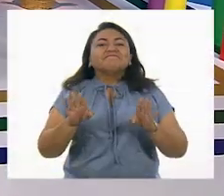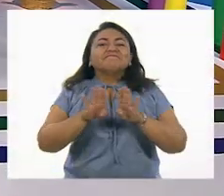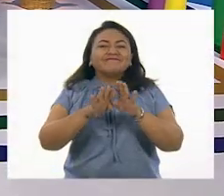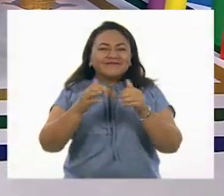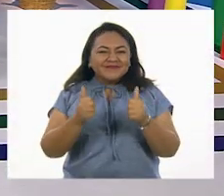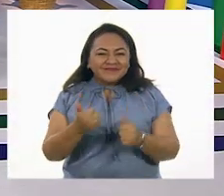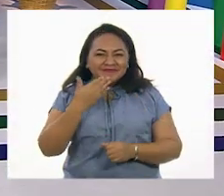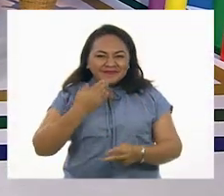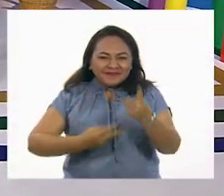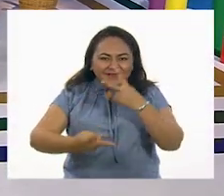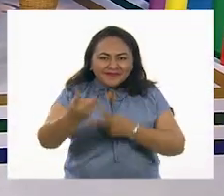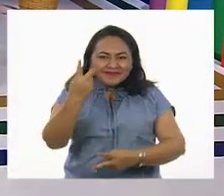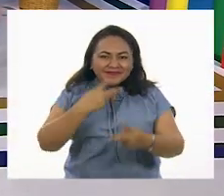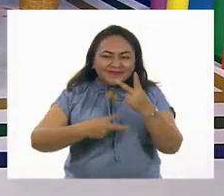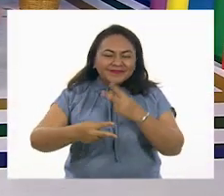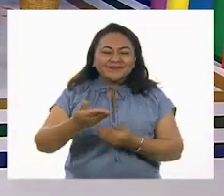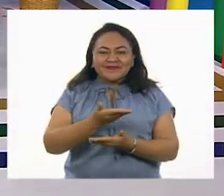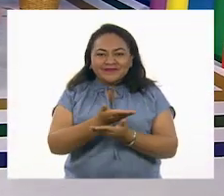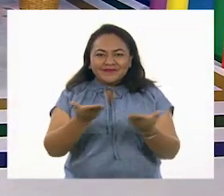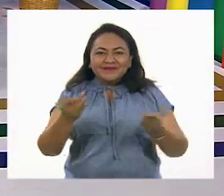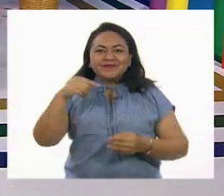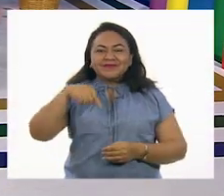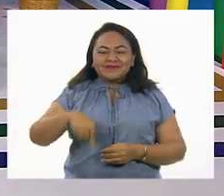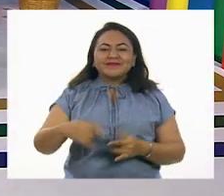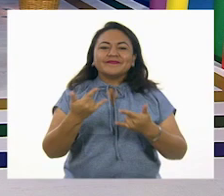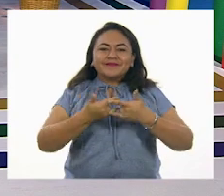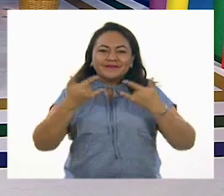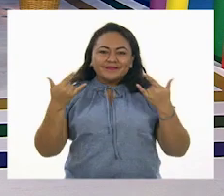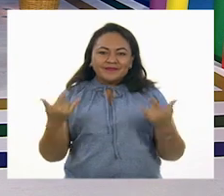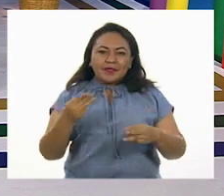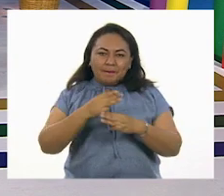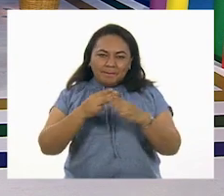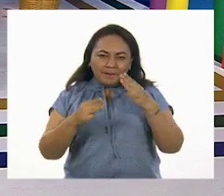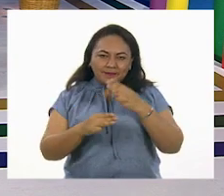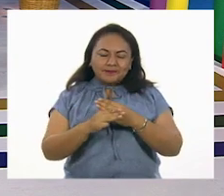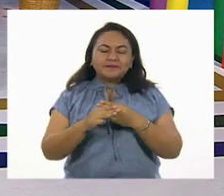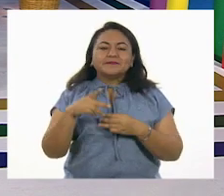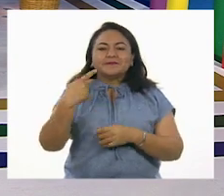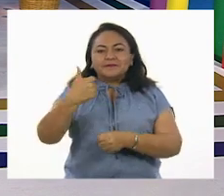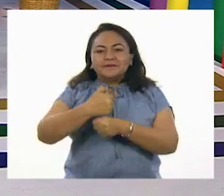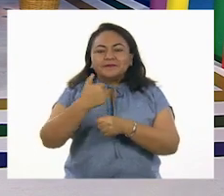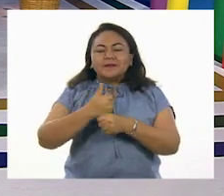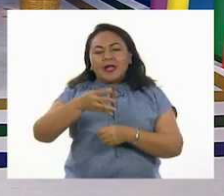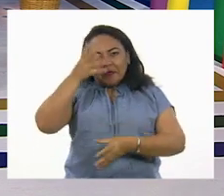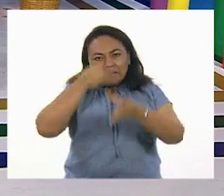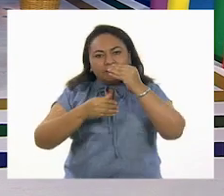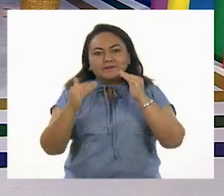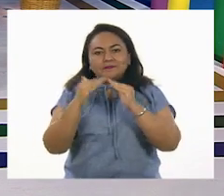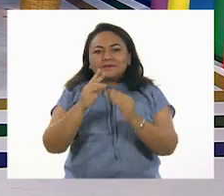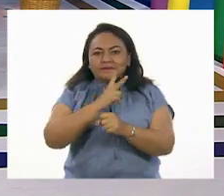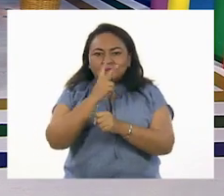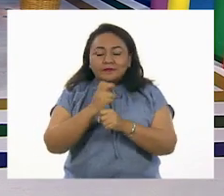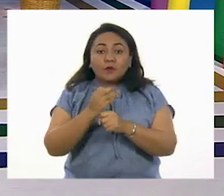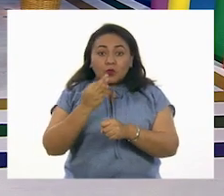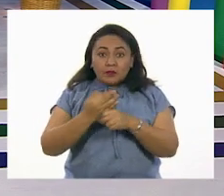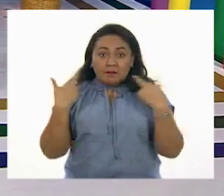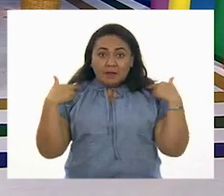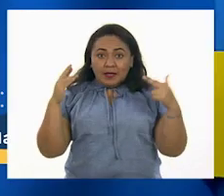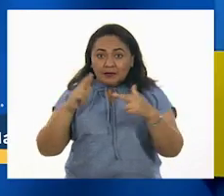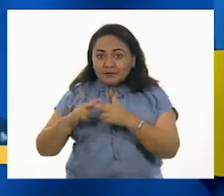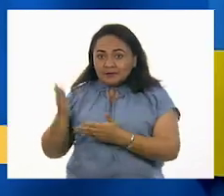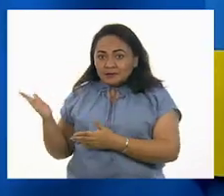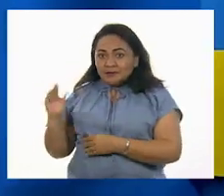están? Bienvenidas y bienvenidos a su sesión de Historia para sexto grado en Aprende en Casa 2. Y en esta ocasión me acompaña el maestro Alberto